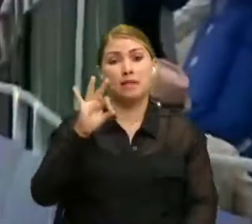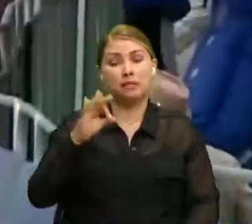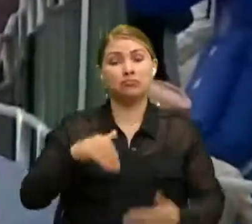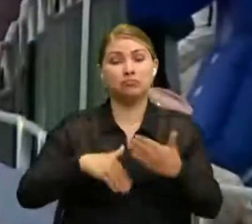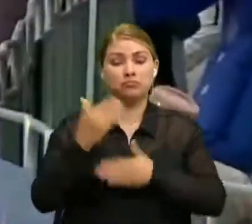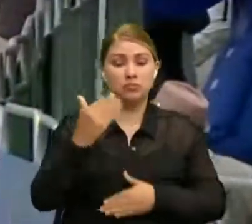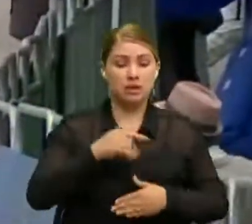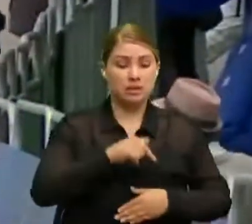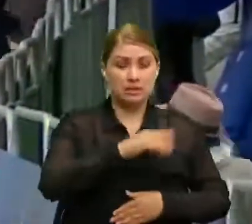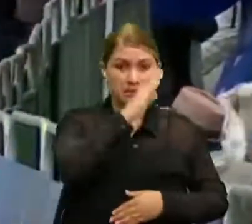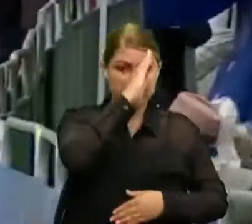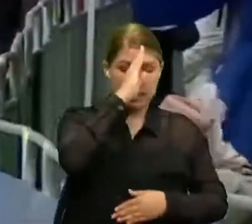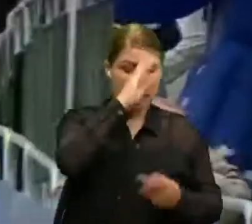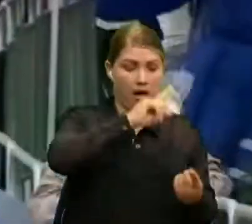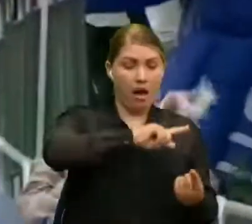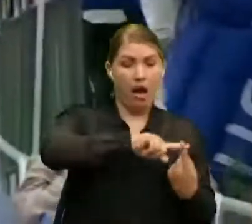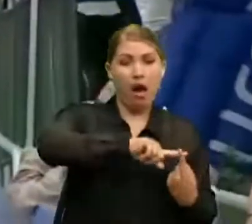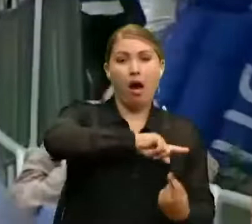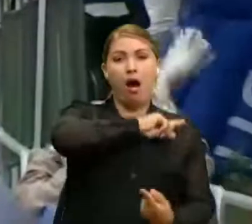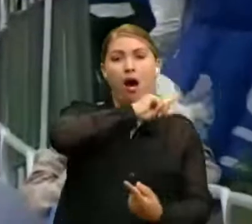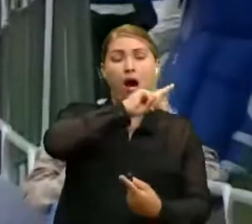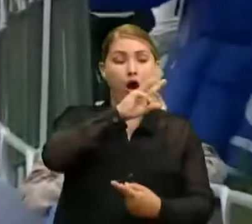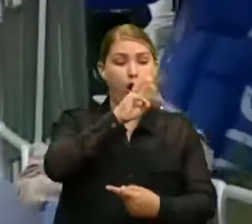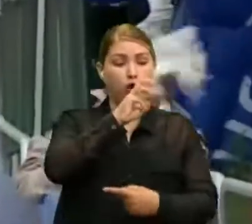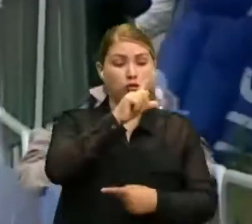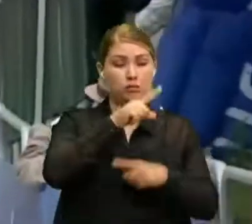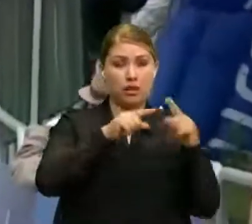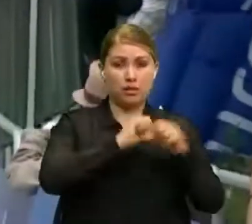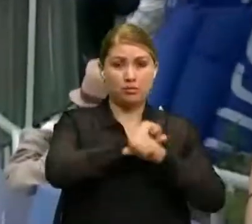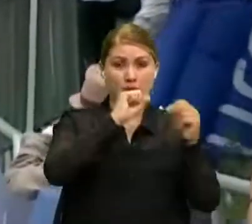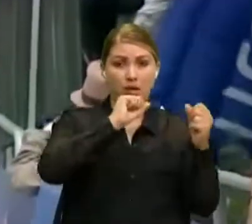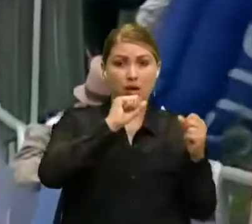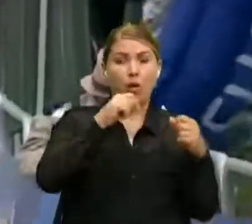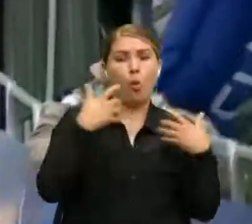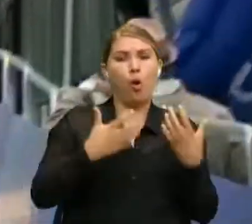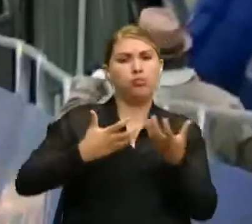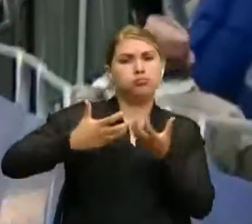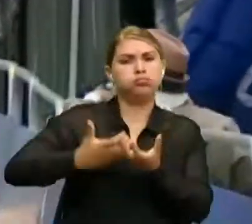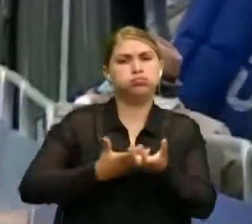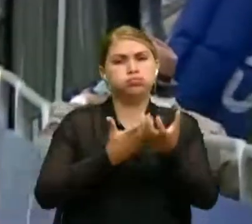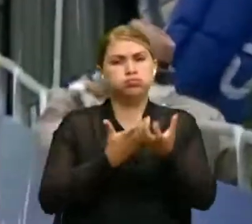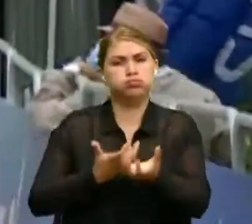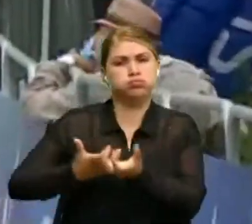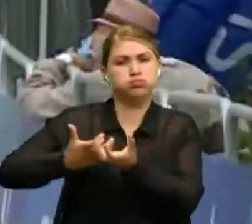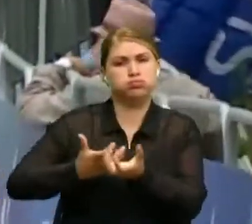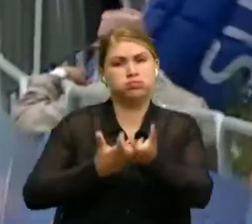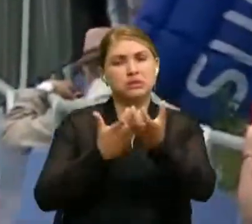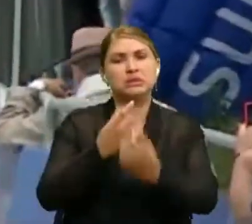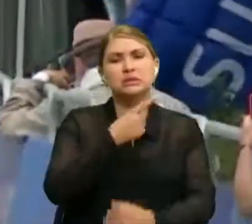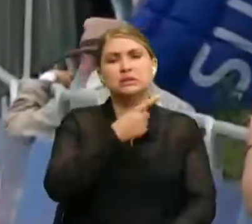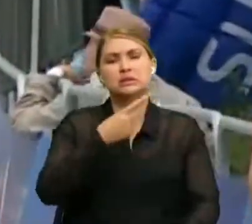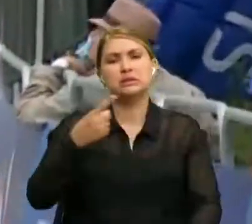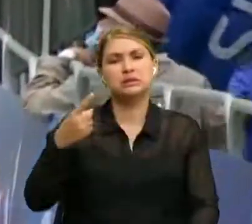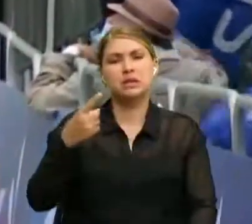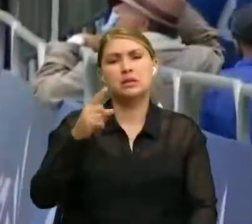desde el municipio de San Gil a partir de las 8:30 de la mañana, con un gran recorrido, sobre